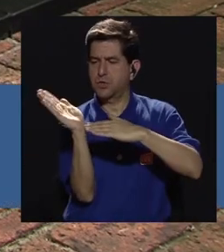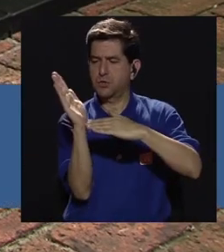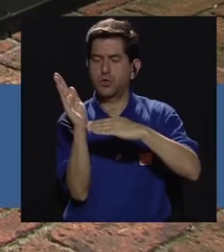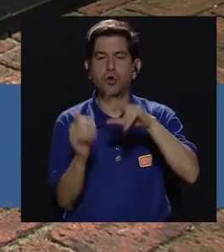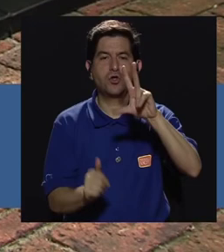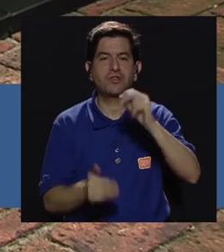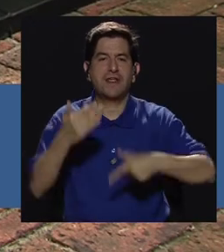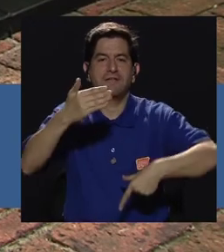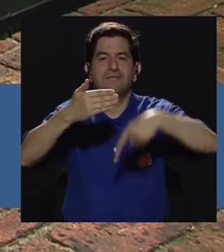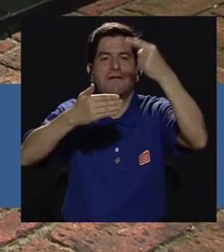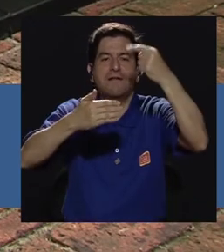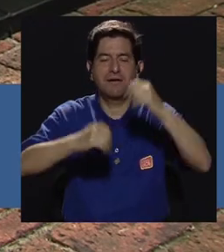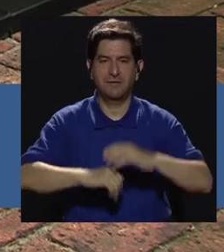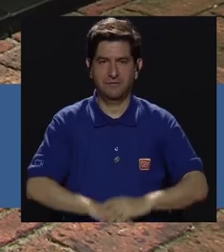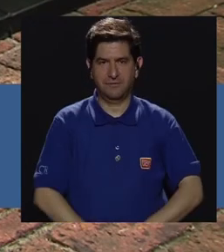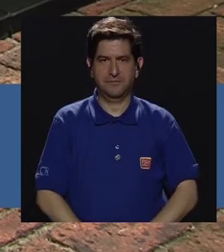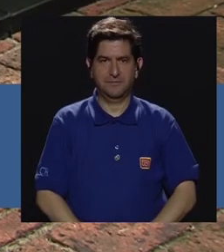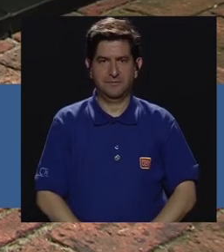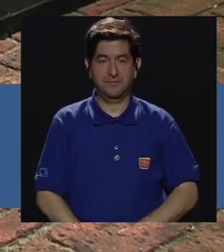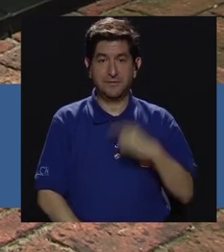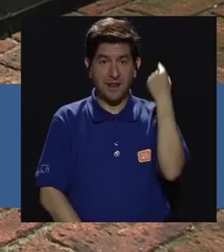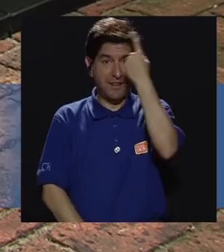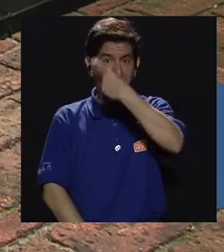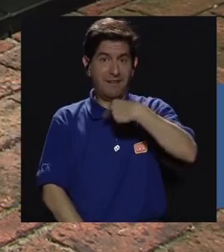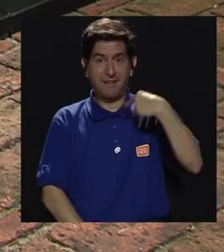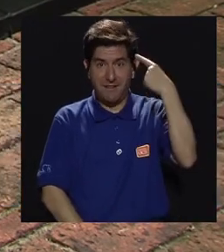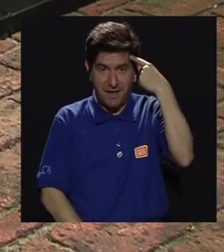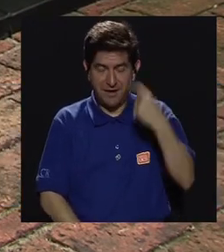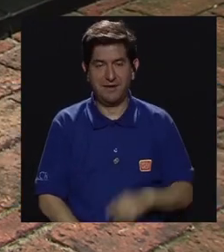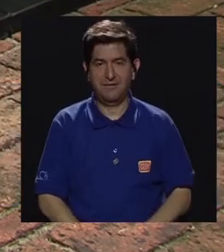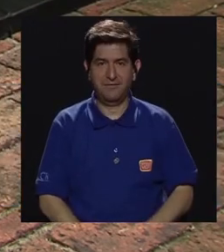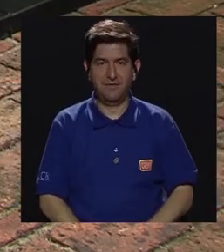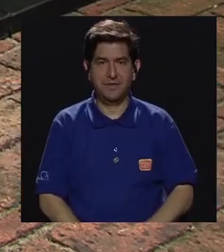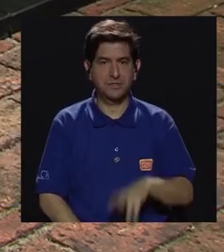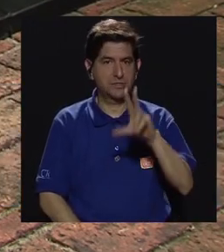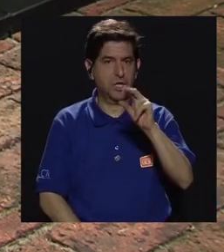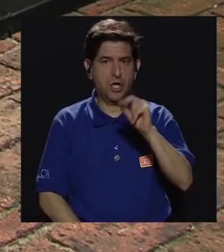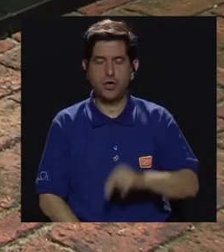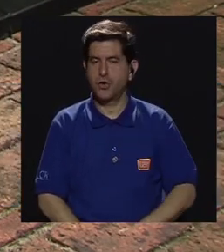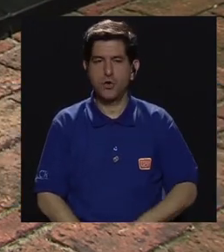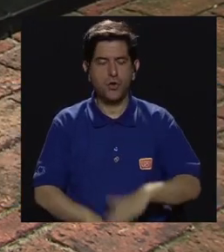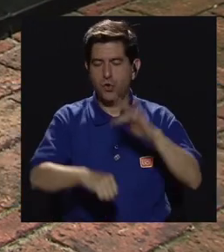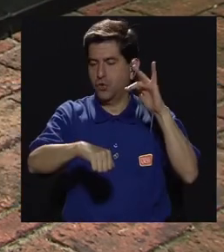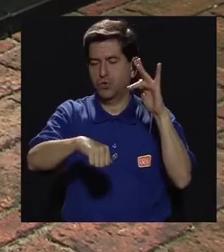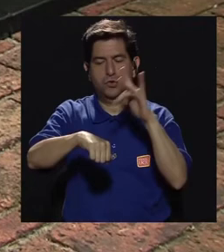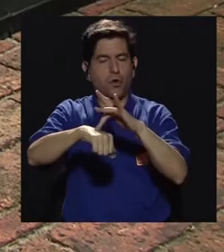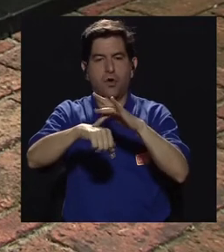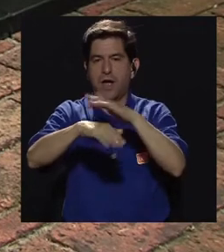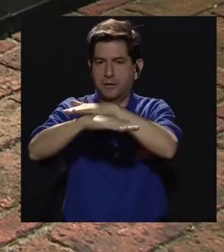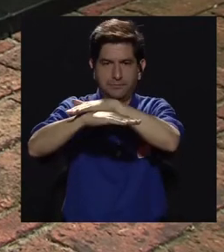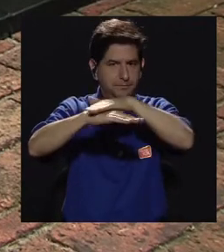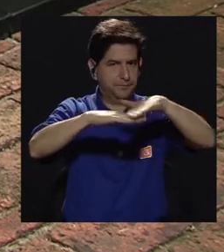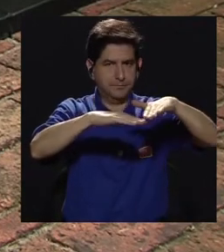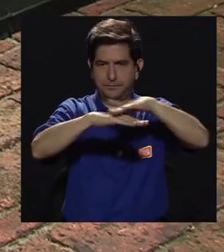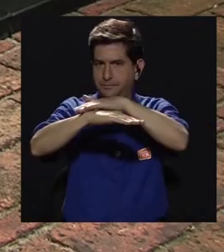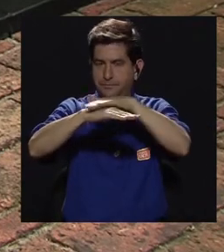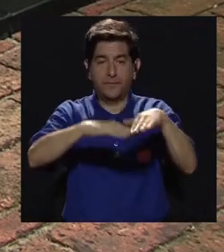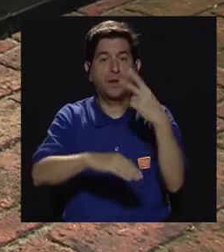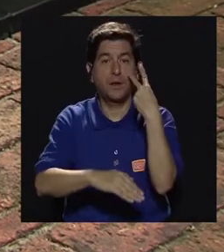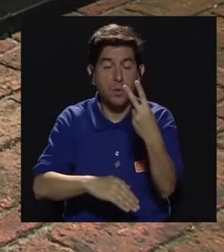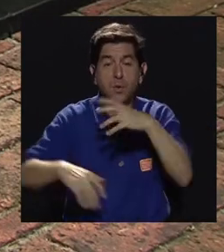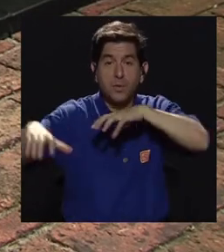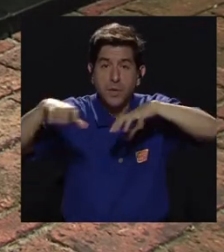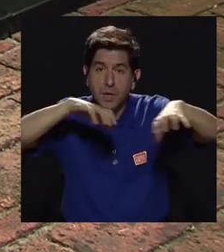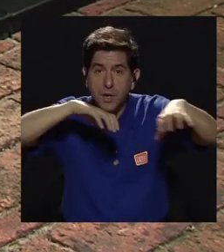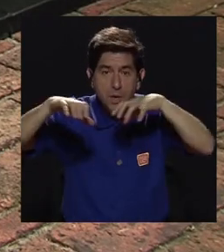grados. La cabeza no toca el piso. Y como pueden observar, el movimiento